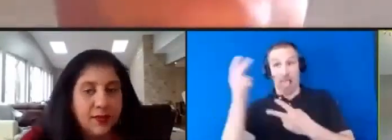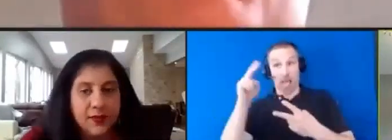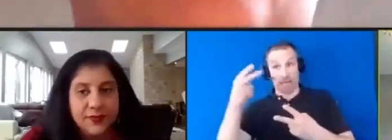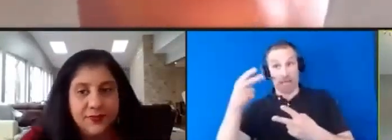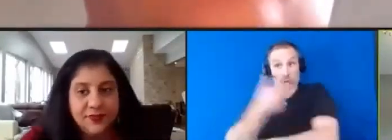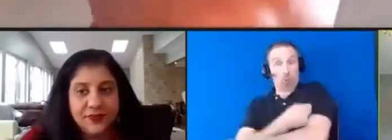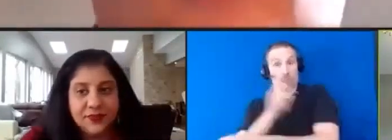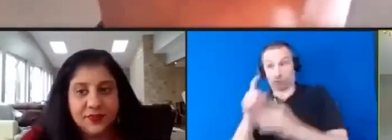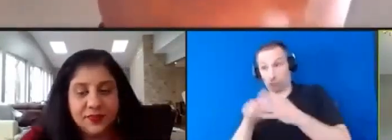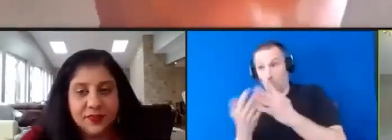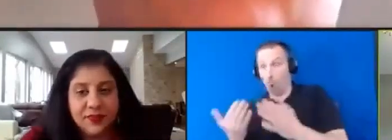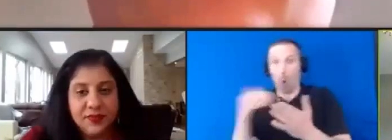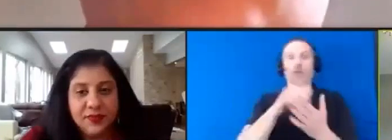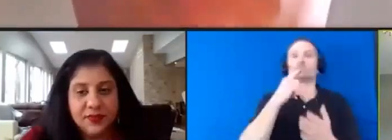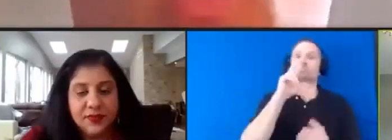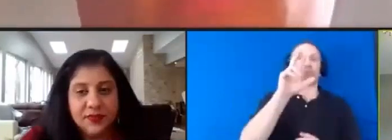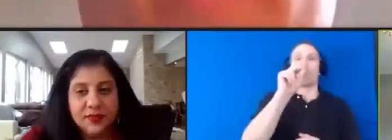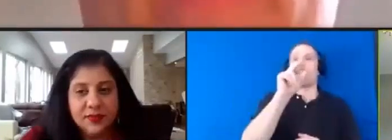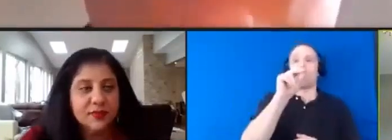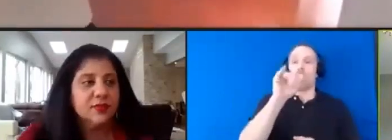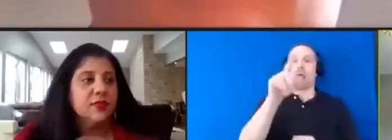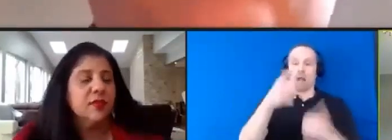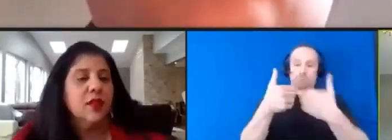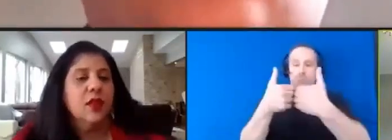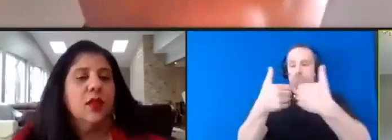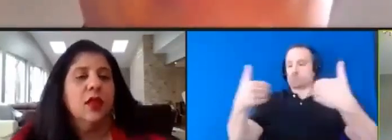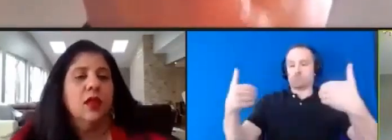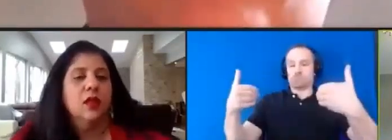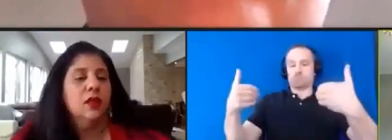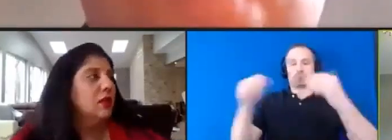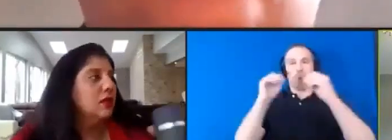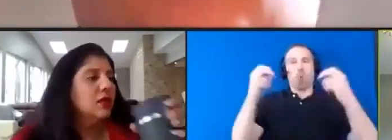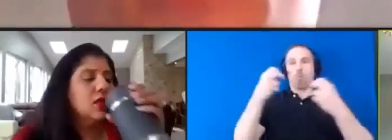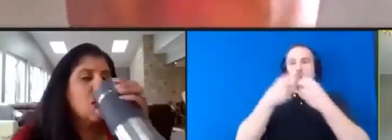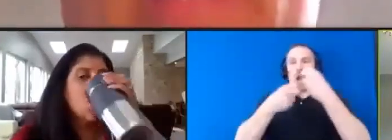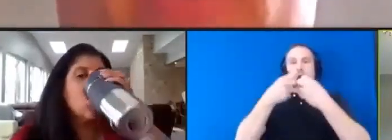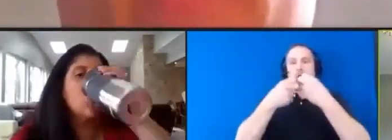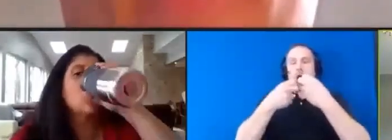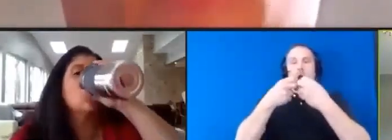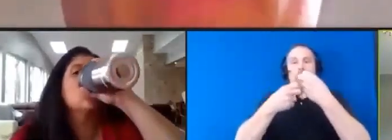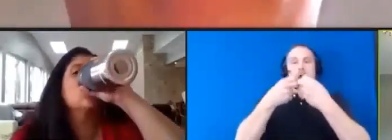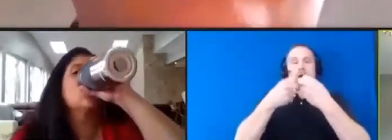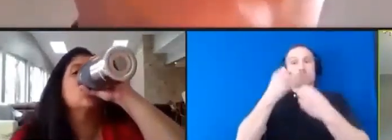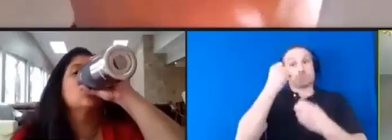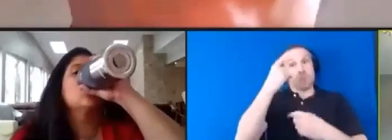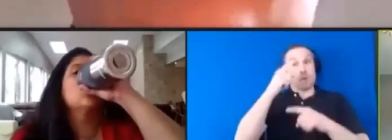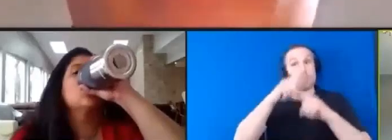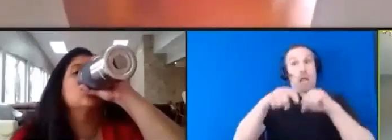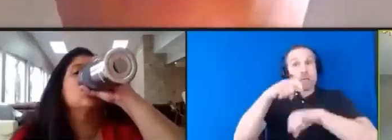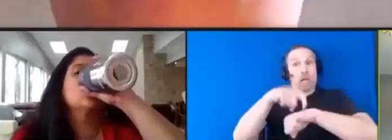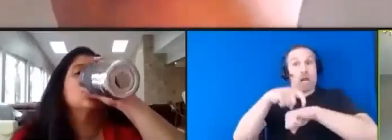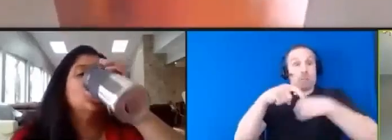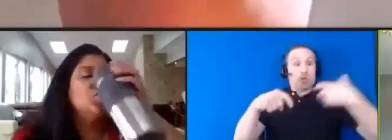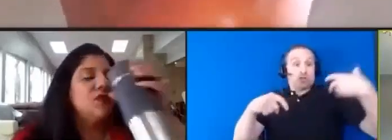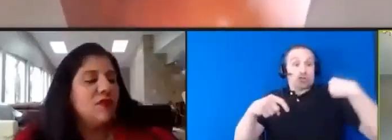si alguien no puede recibir la segunda dosis de facer materna a su cita que les tocó tienen que empezar